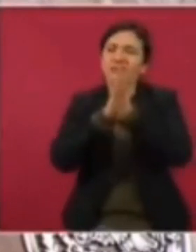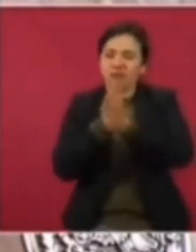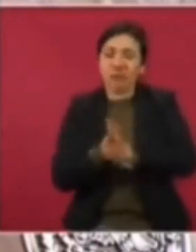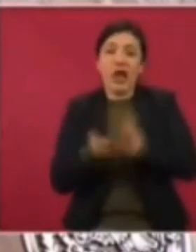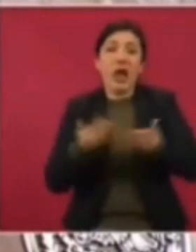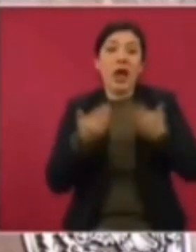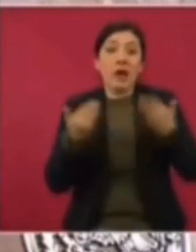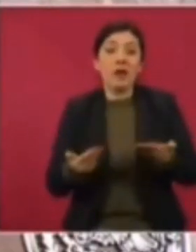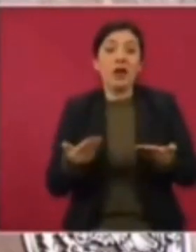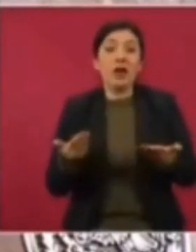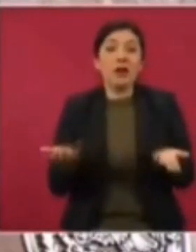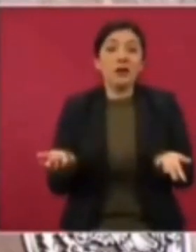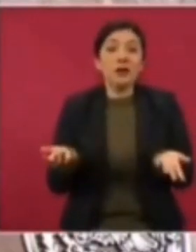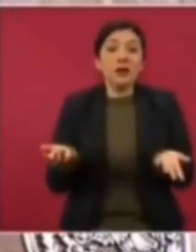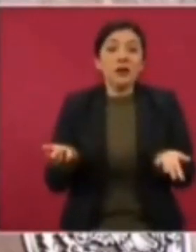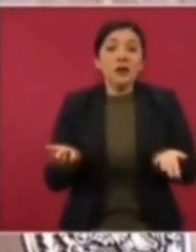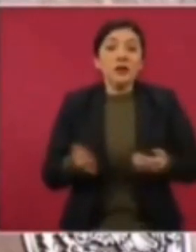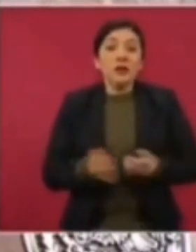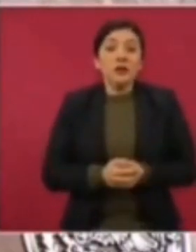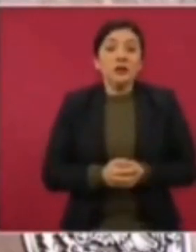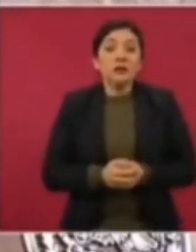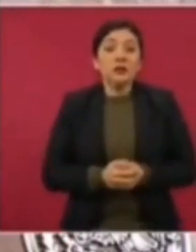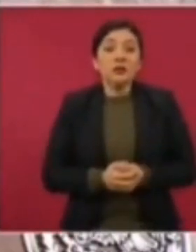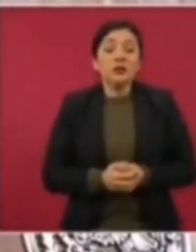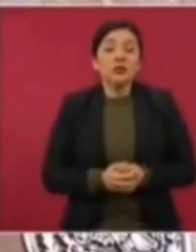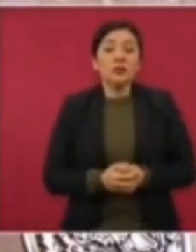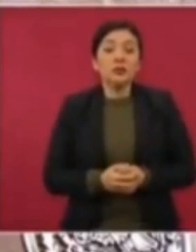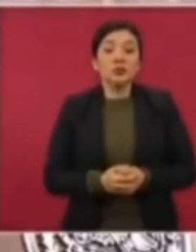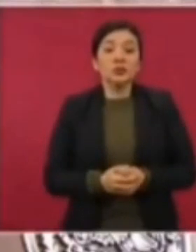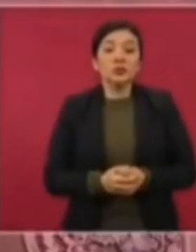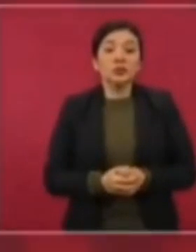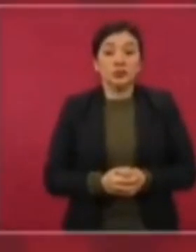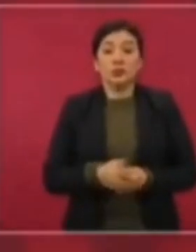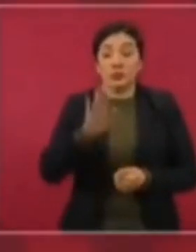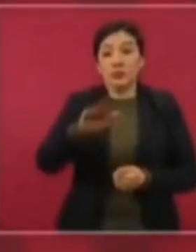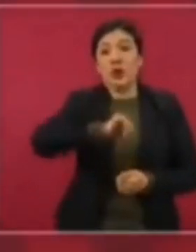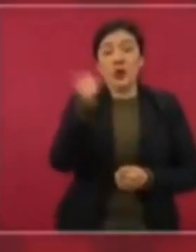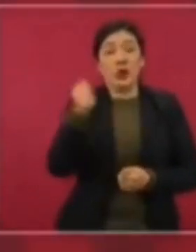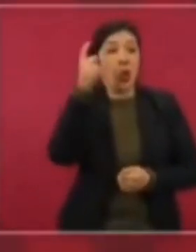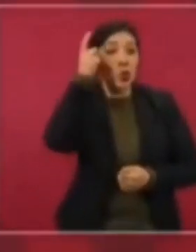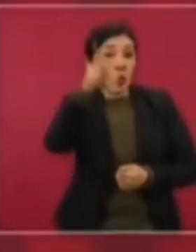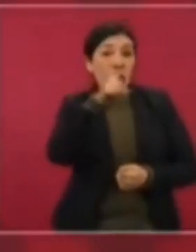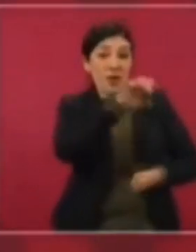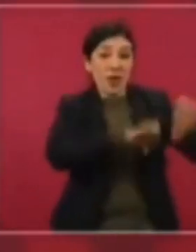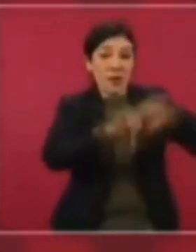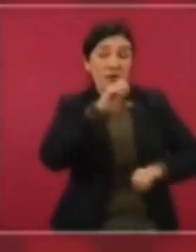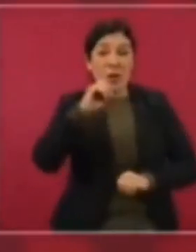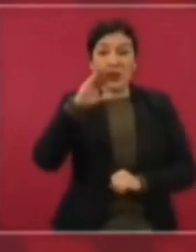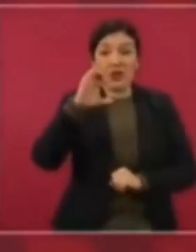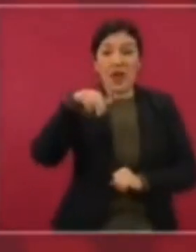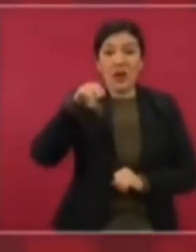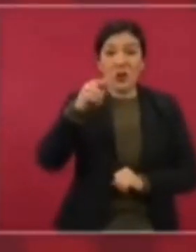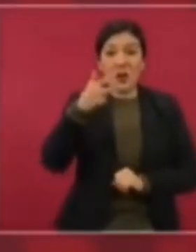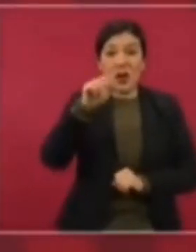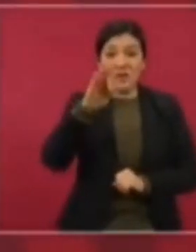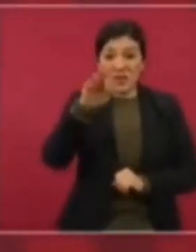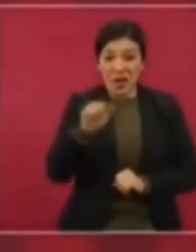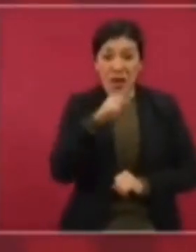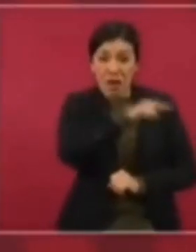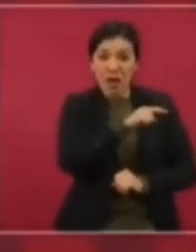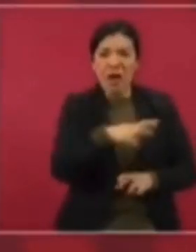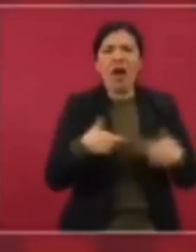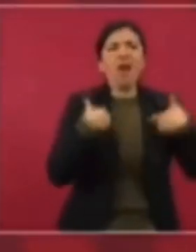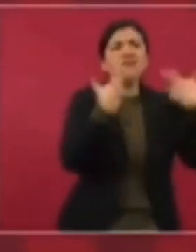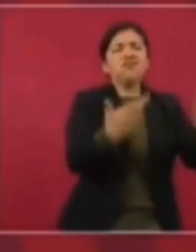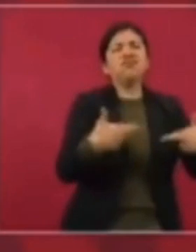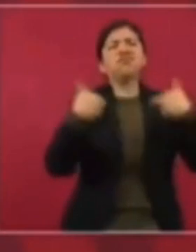Ya como complemento, el dueño de Oceanografía regalaba